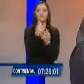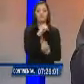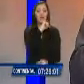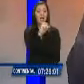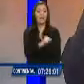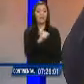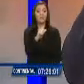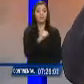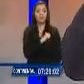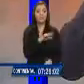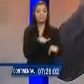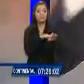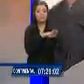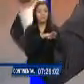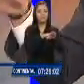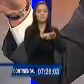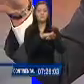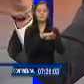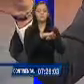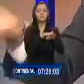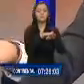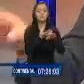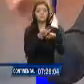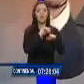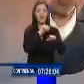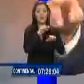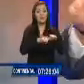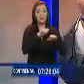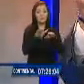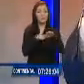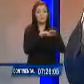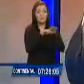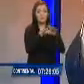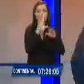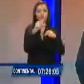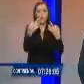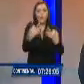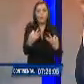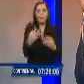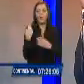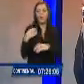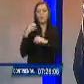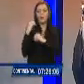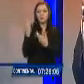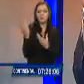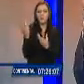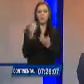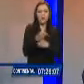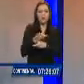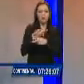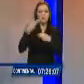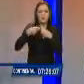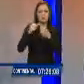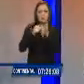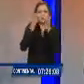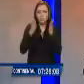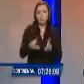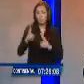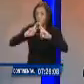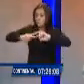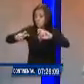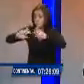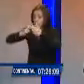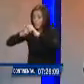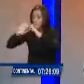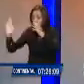actitud cómplice de no observar y cumplir la obligación del Consejo de Participación Ciudadana cuando existieron en